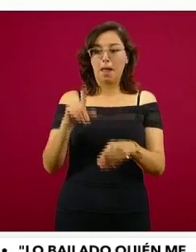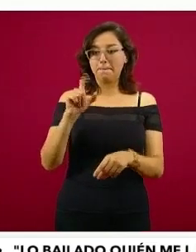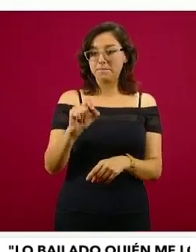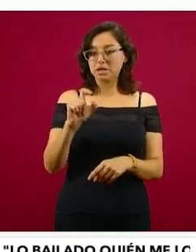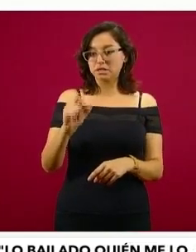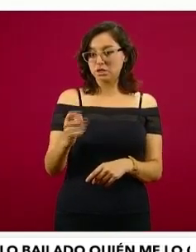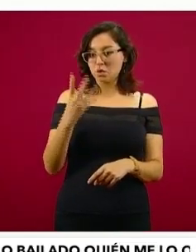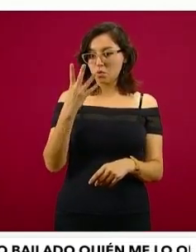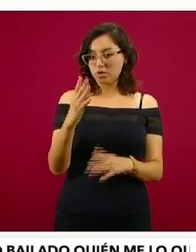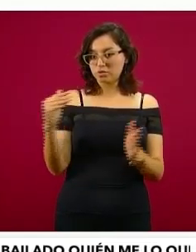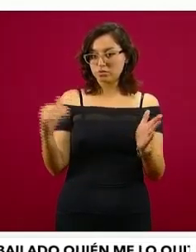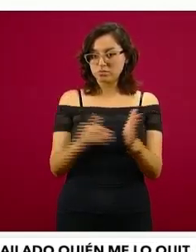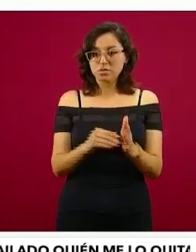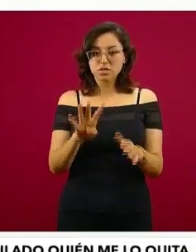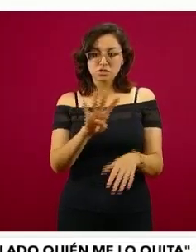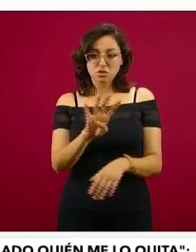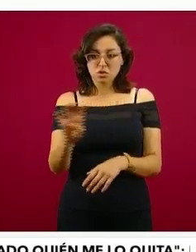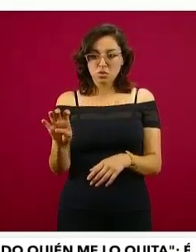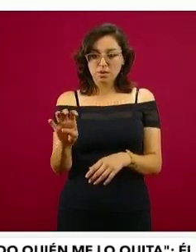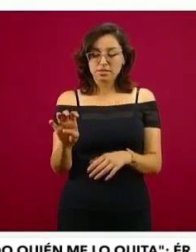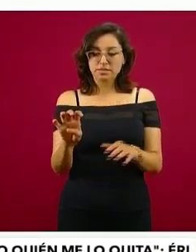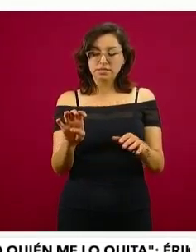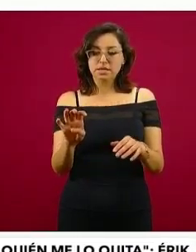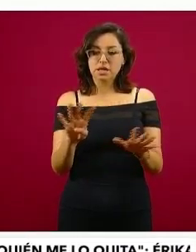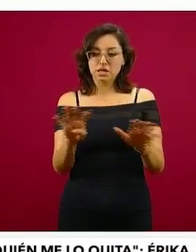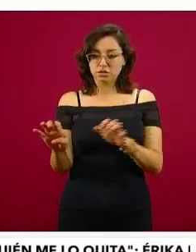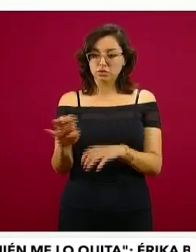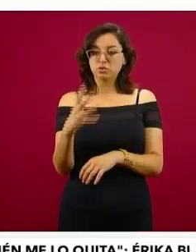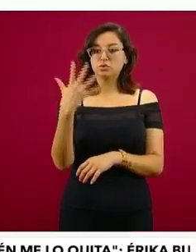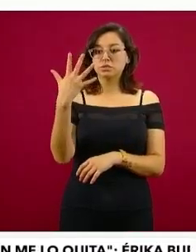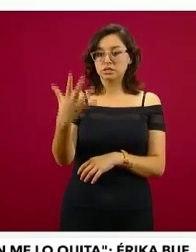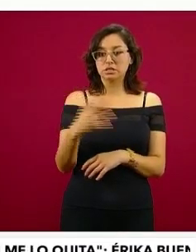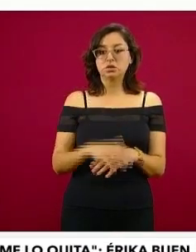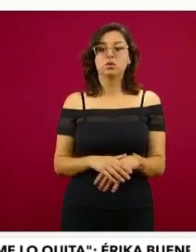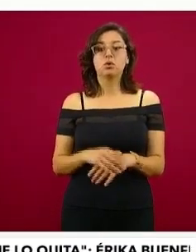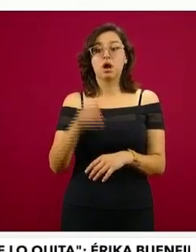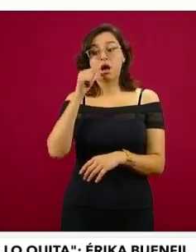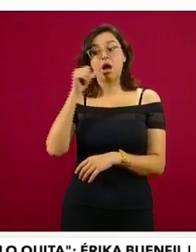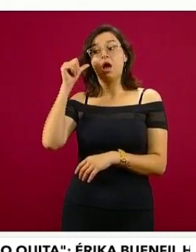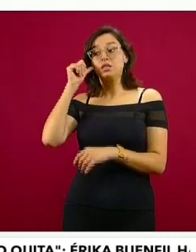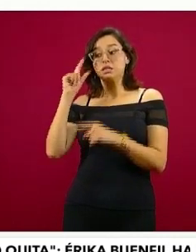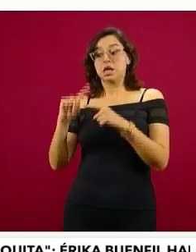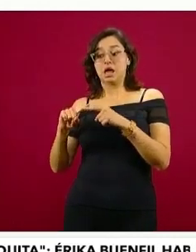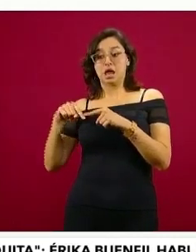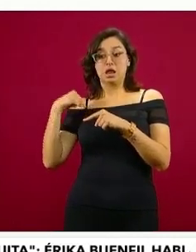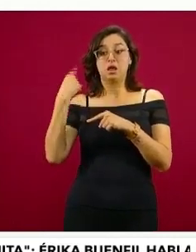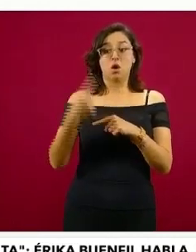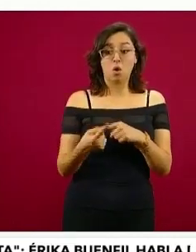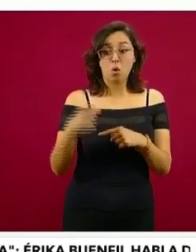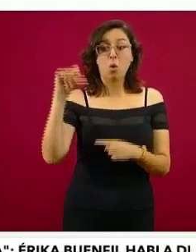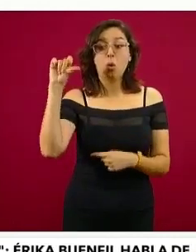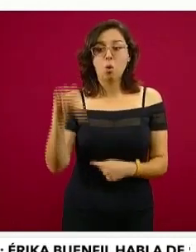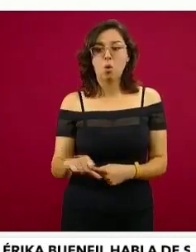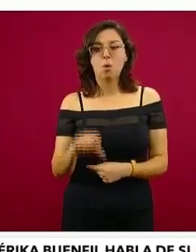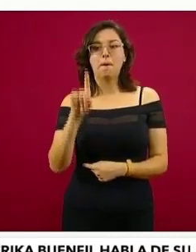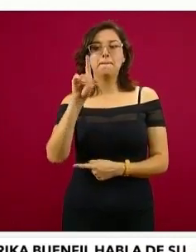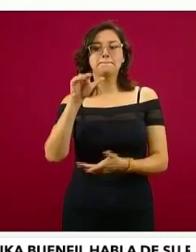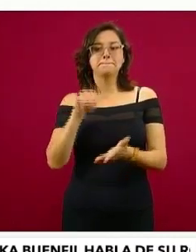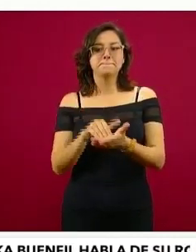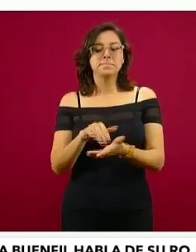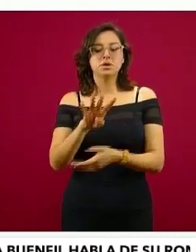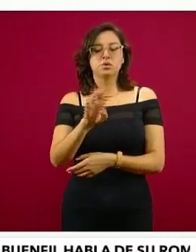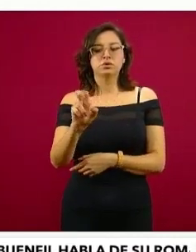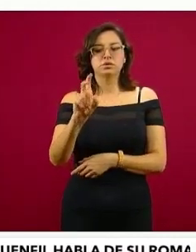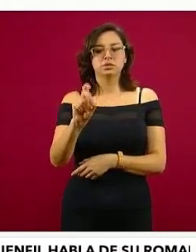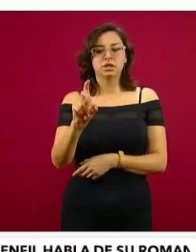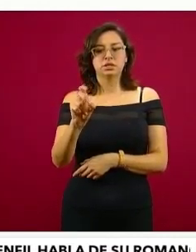24.905 casos confirmados. Fueron 1.434 casos los que se confirmaron del día de ayer para hoy, lo cual